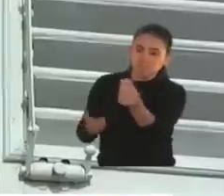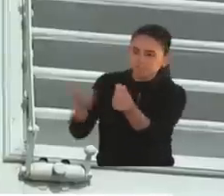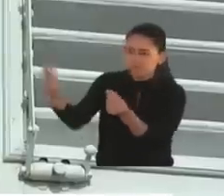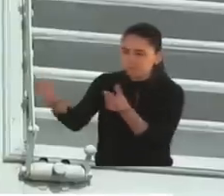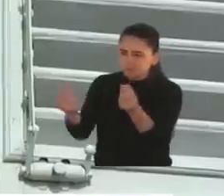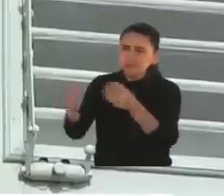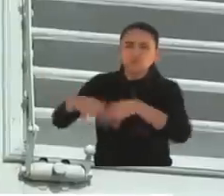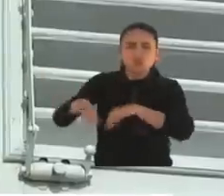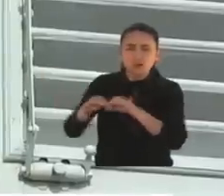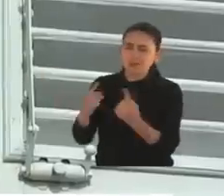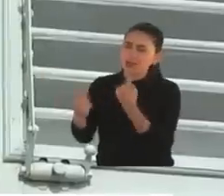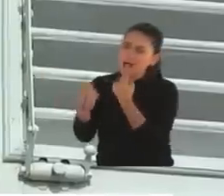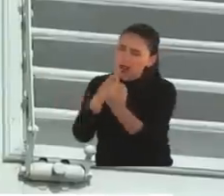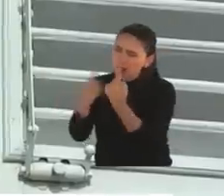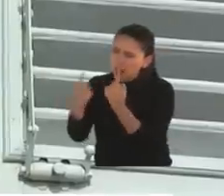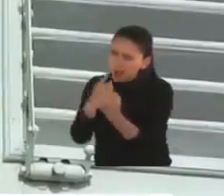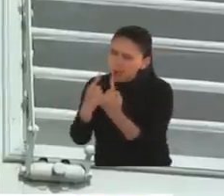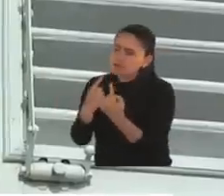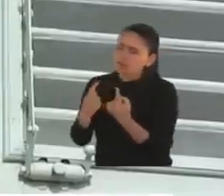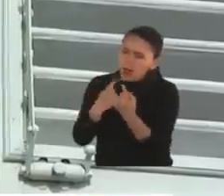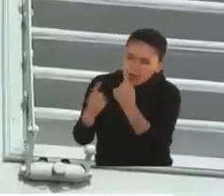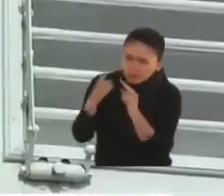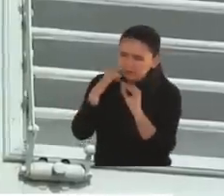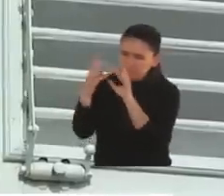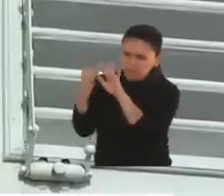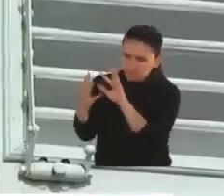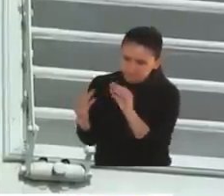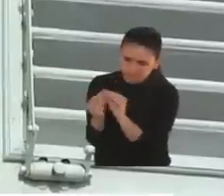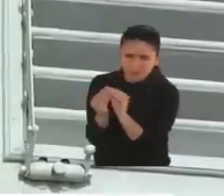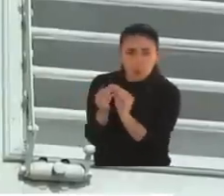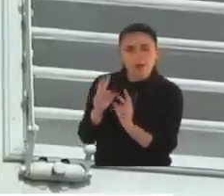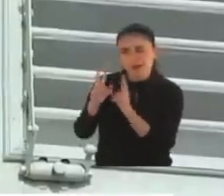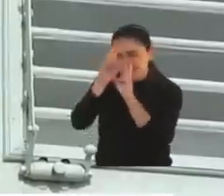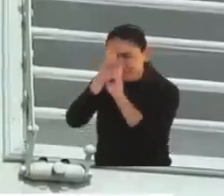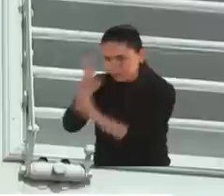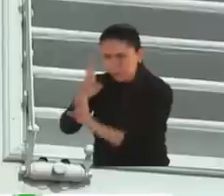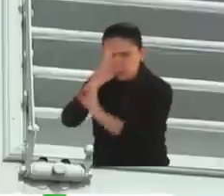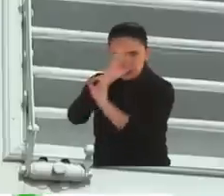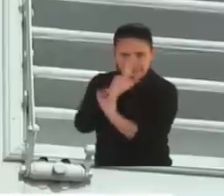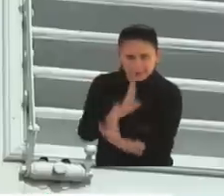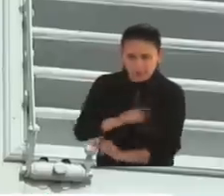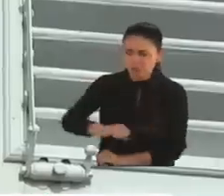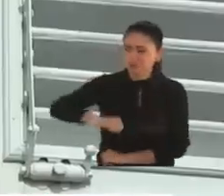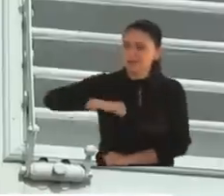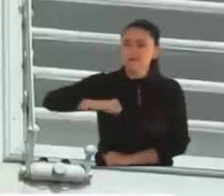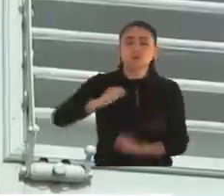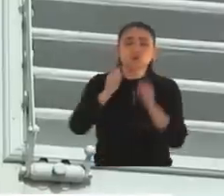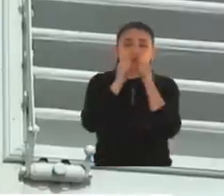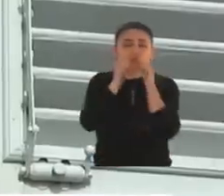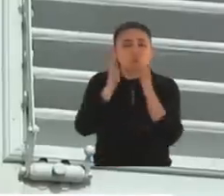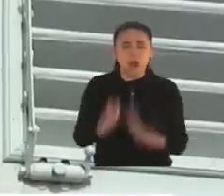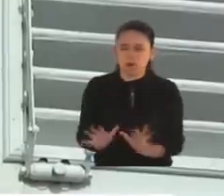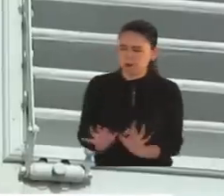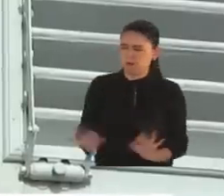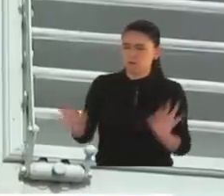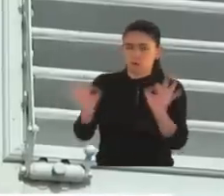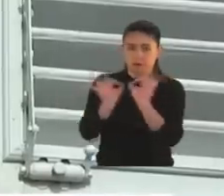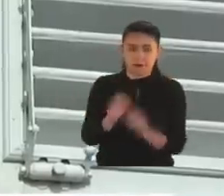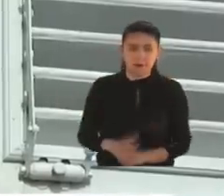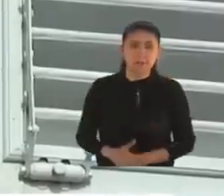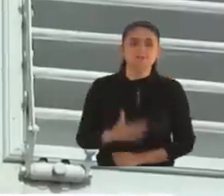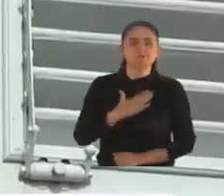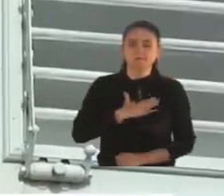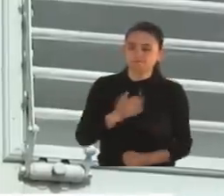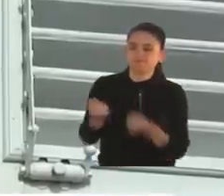del diálogo entre hermanos de una misma nación, en el pleno respeto de los derechos humanos y del Estado de Derecho. Me uno a los